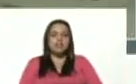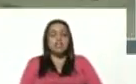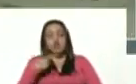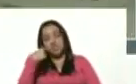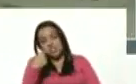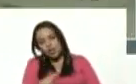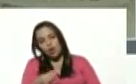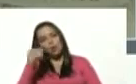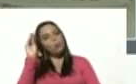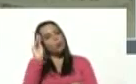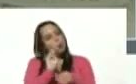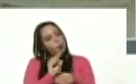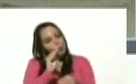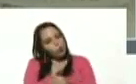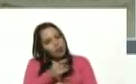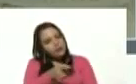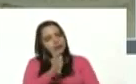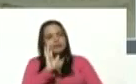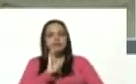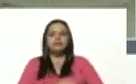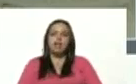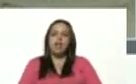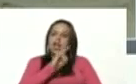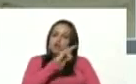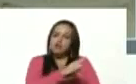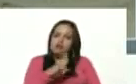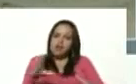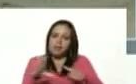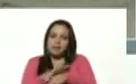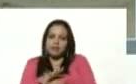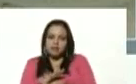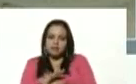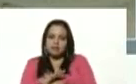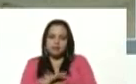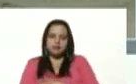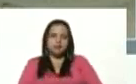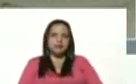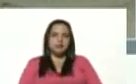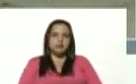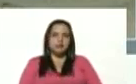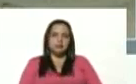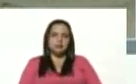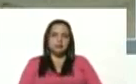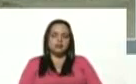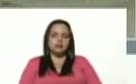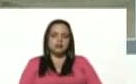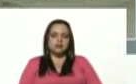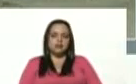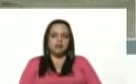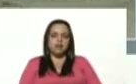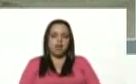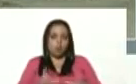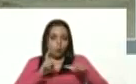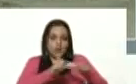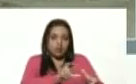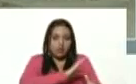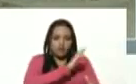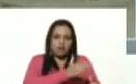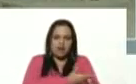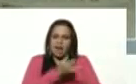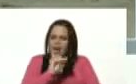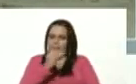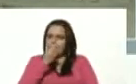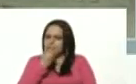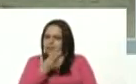cuídense. El lunes y el martes, Almiranta, la cuarentena radical estuvo bastante